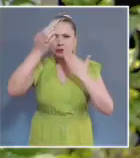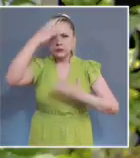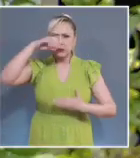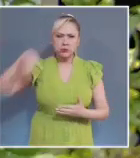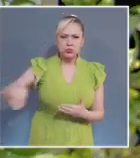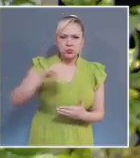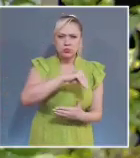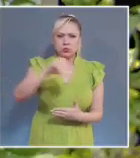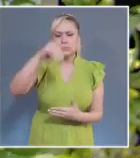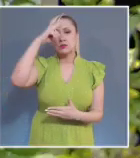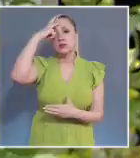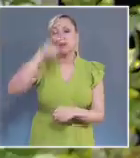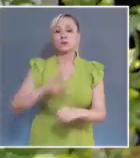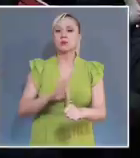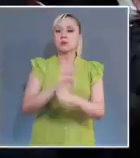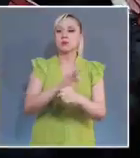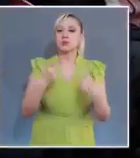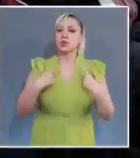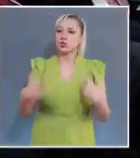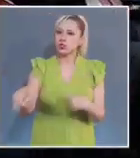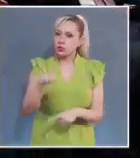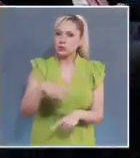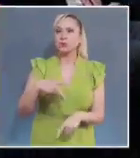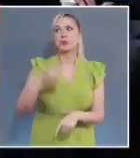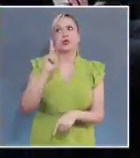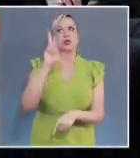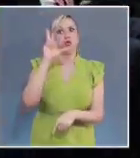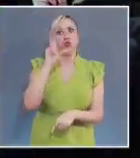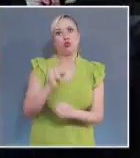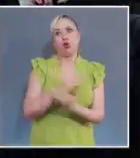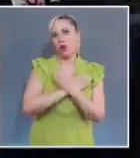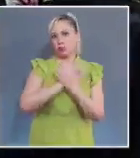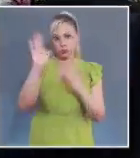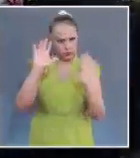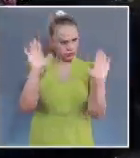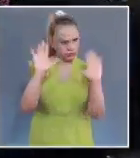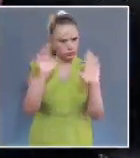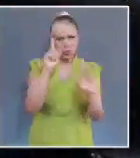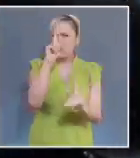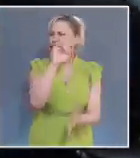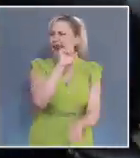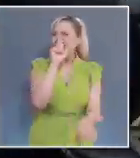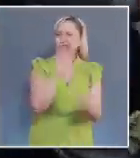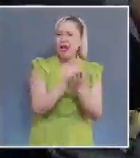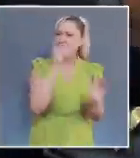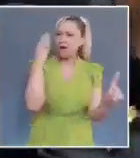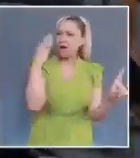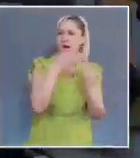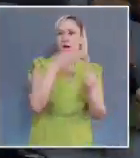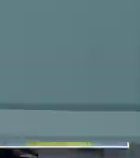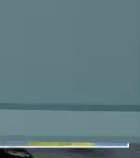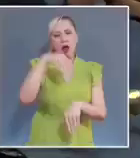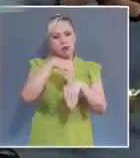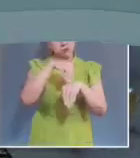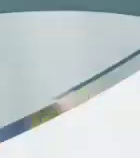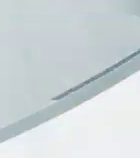que hagan difícil su cumplimiento. Para el canal del Poder Judicial de la Federación, Juan Carlos González.